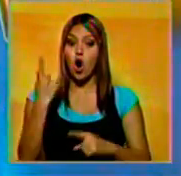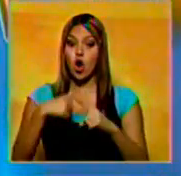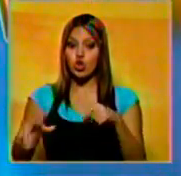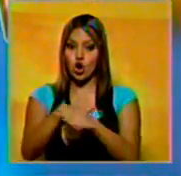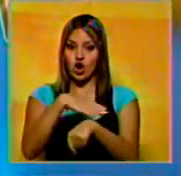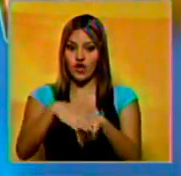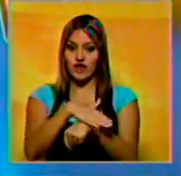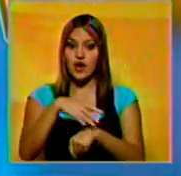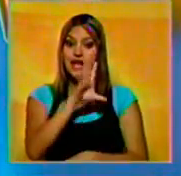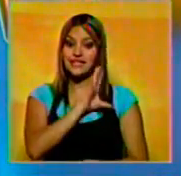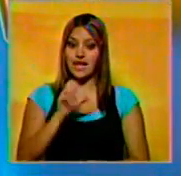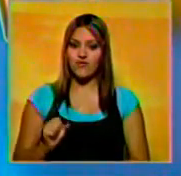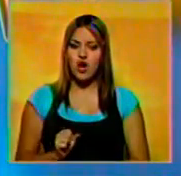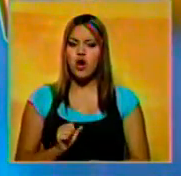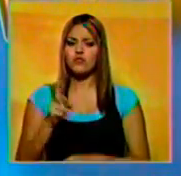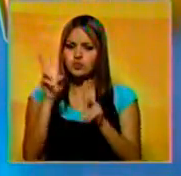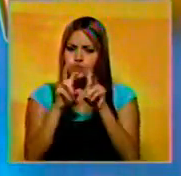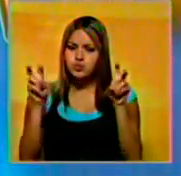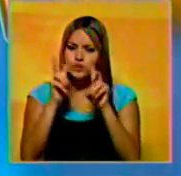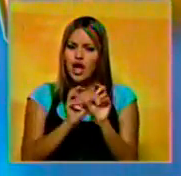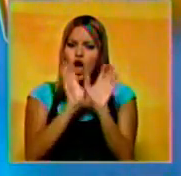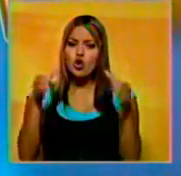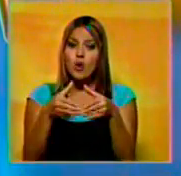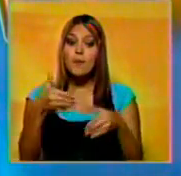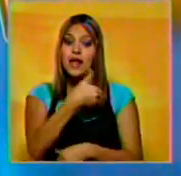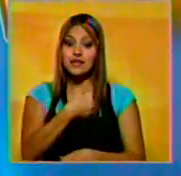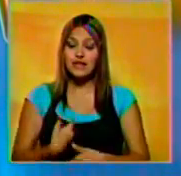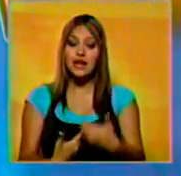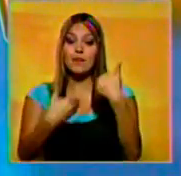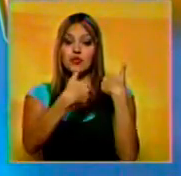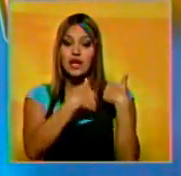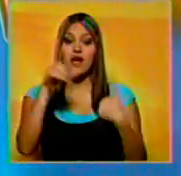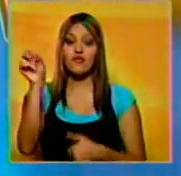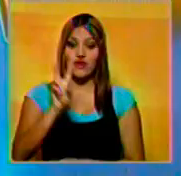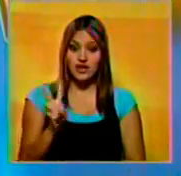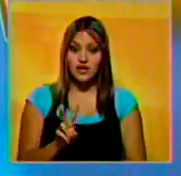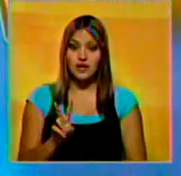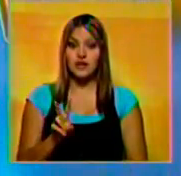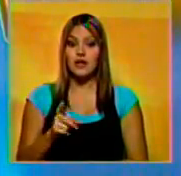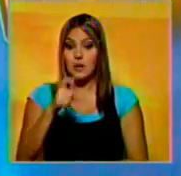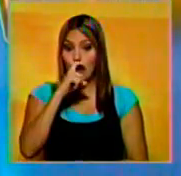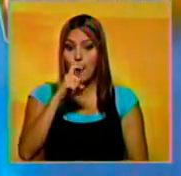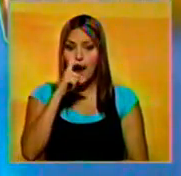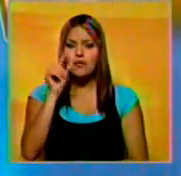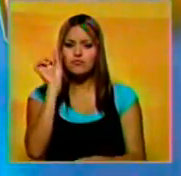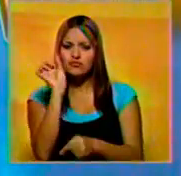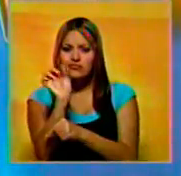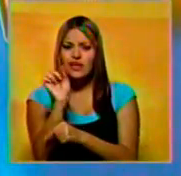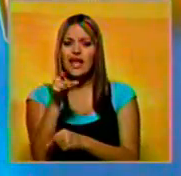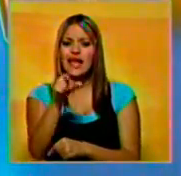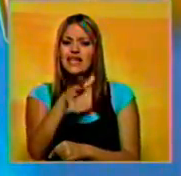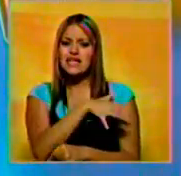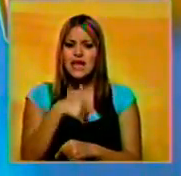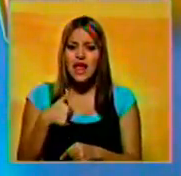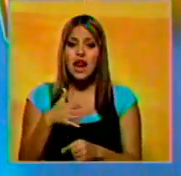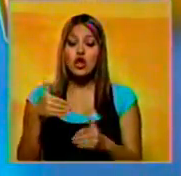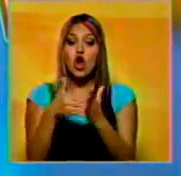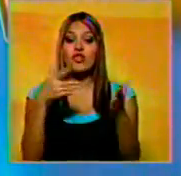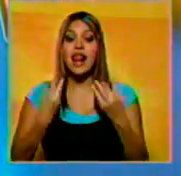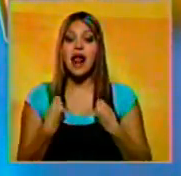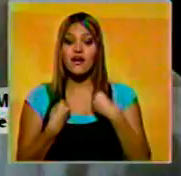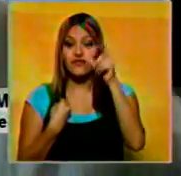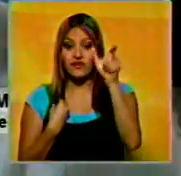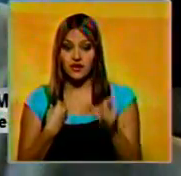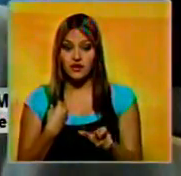el gobierno del Salvador investigará grupos a los que el presidente encargado de la República Nicolás Maduro acusó de querer atentar contra su vida